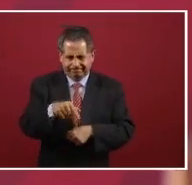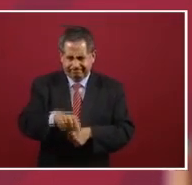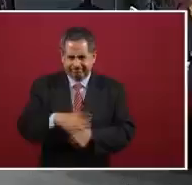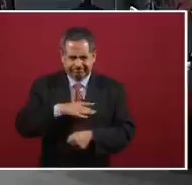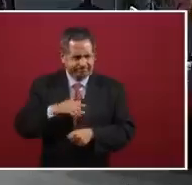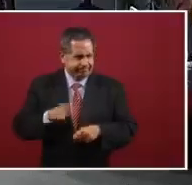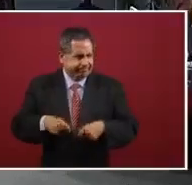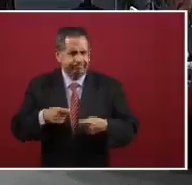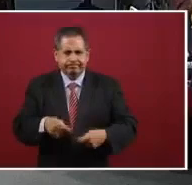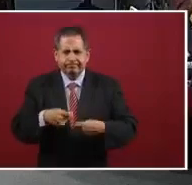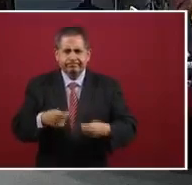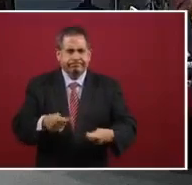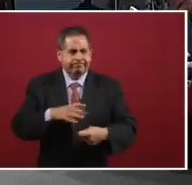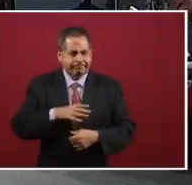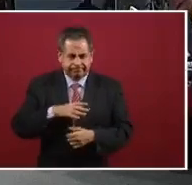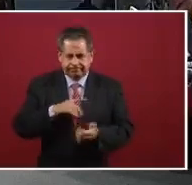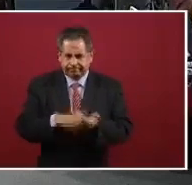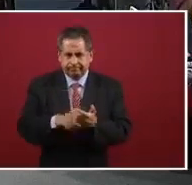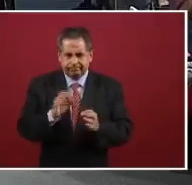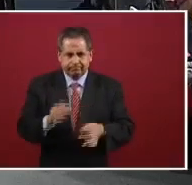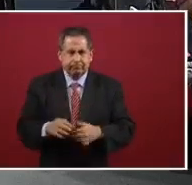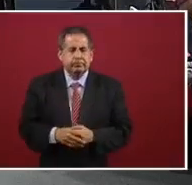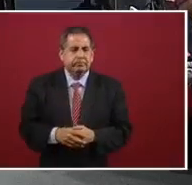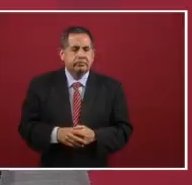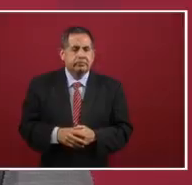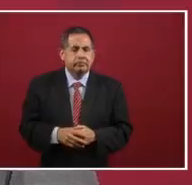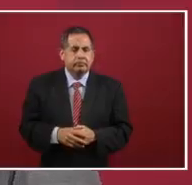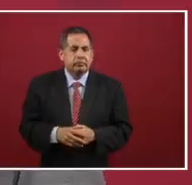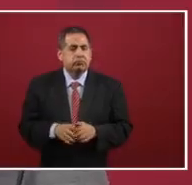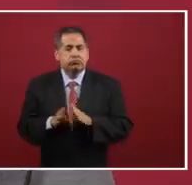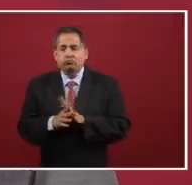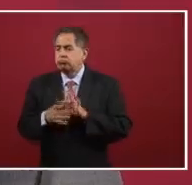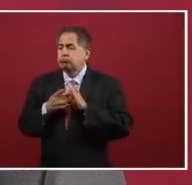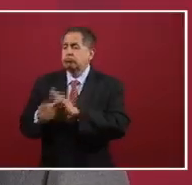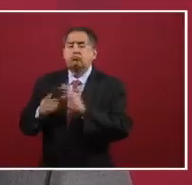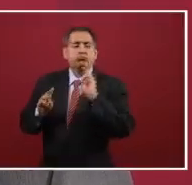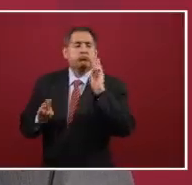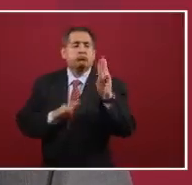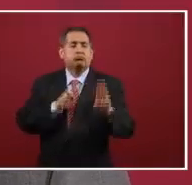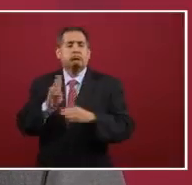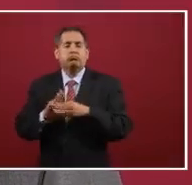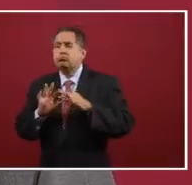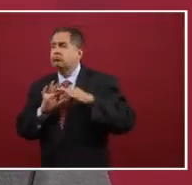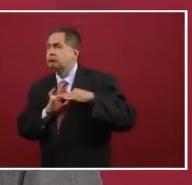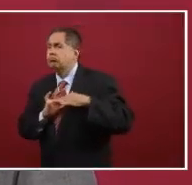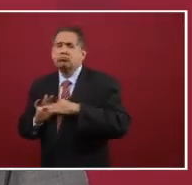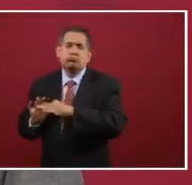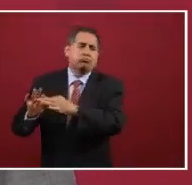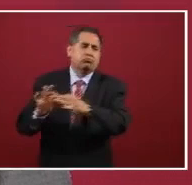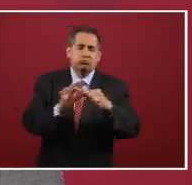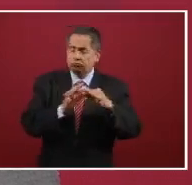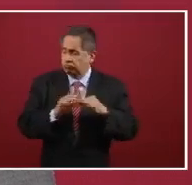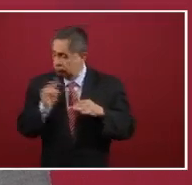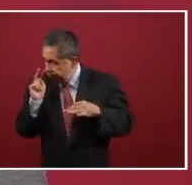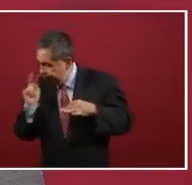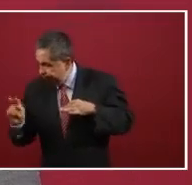Somos partidarios de la fraternidad universal,